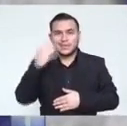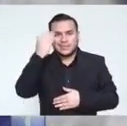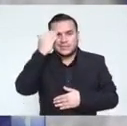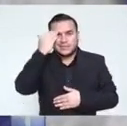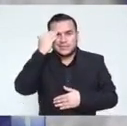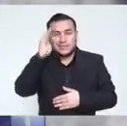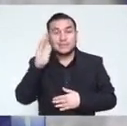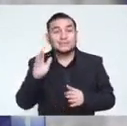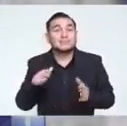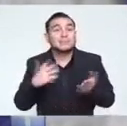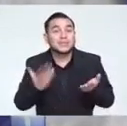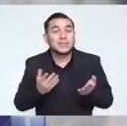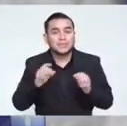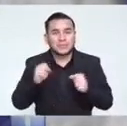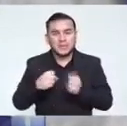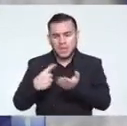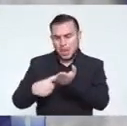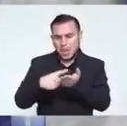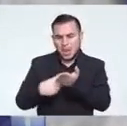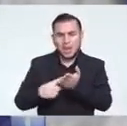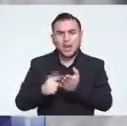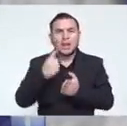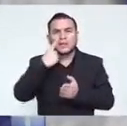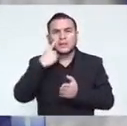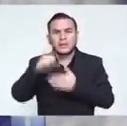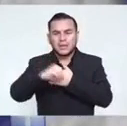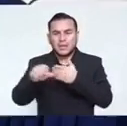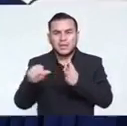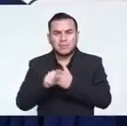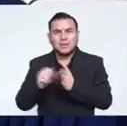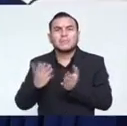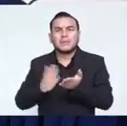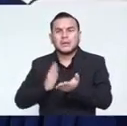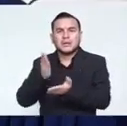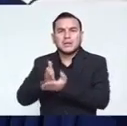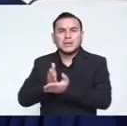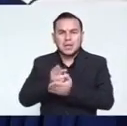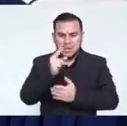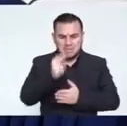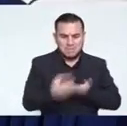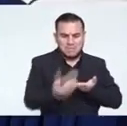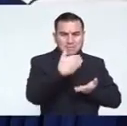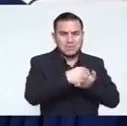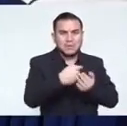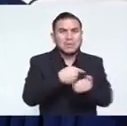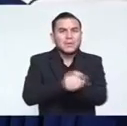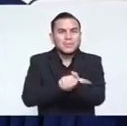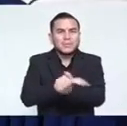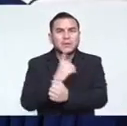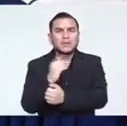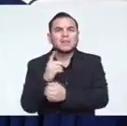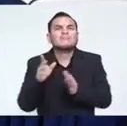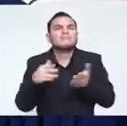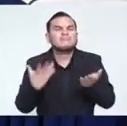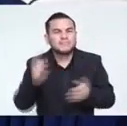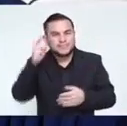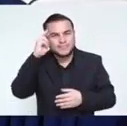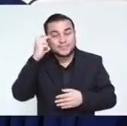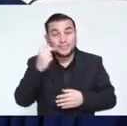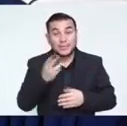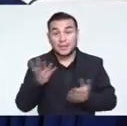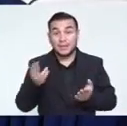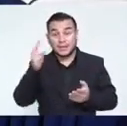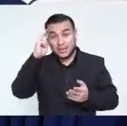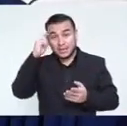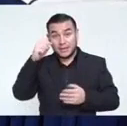es lo que se puede hablar allá que no se pueda hablar aquí. No entiendo, pues. O sea, no sé si allá tiene